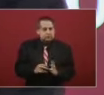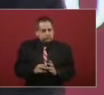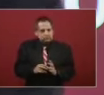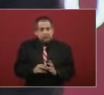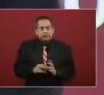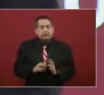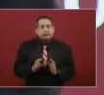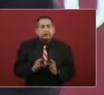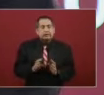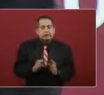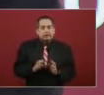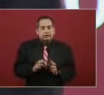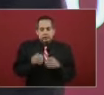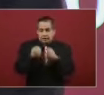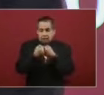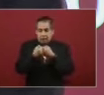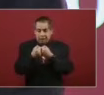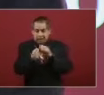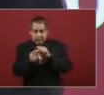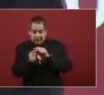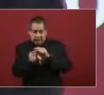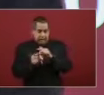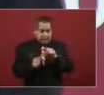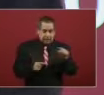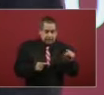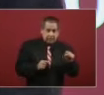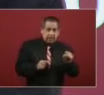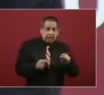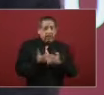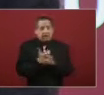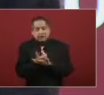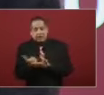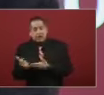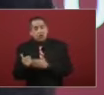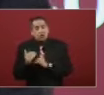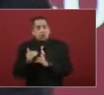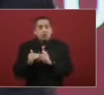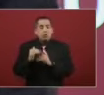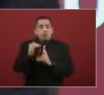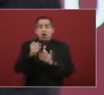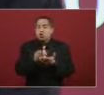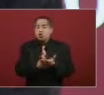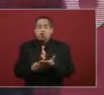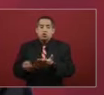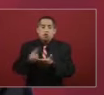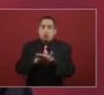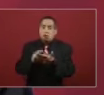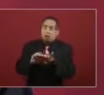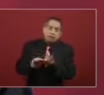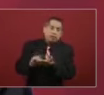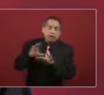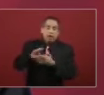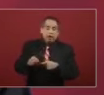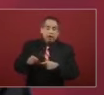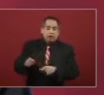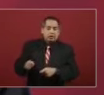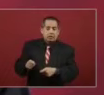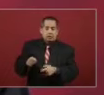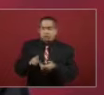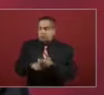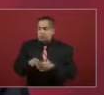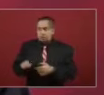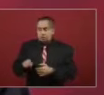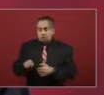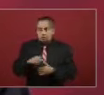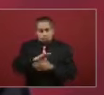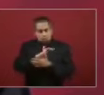Ya en toda la frontera el salario mínimo aumentó al doble y en